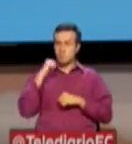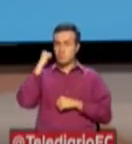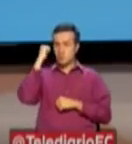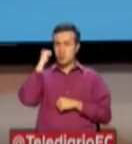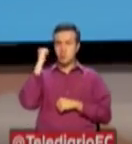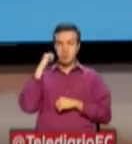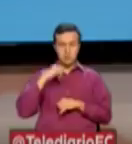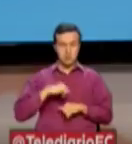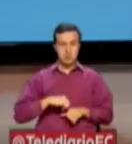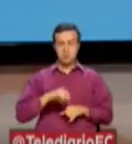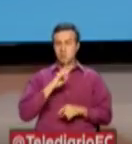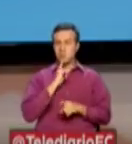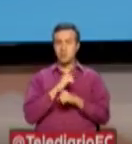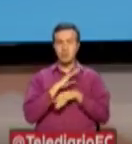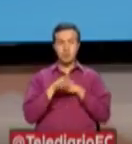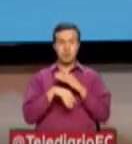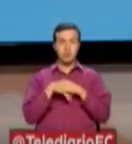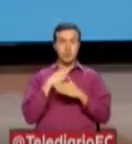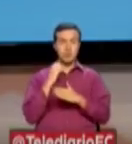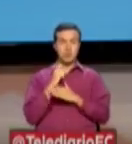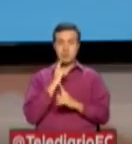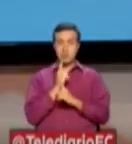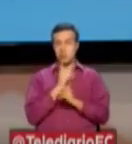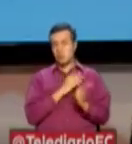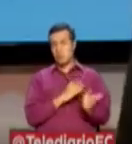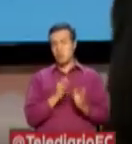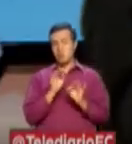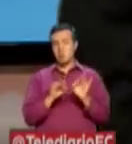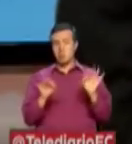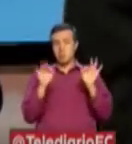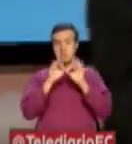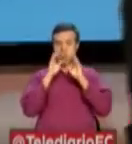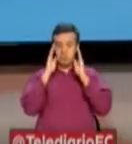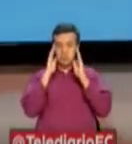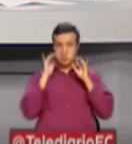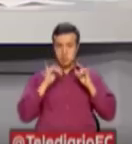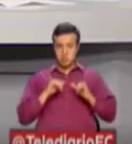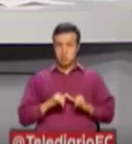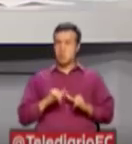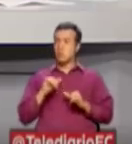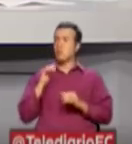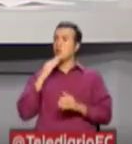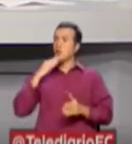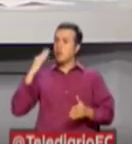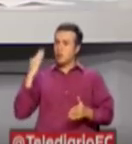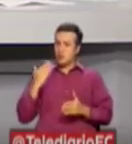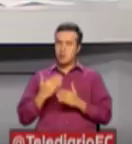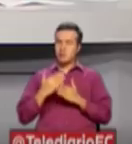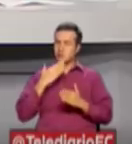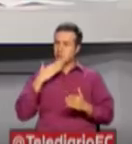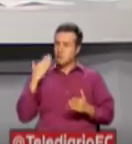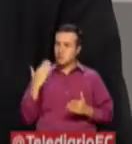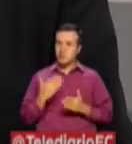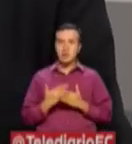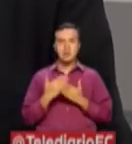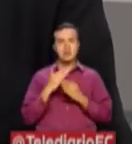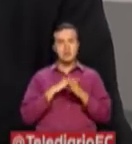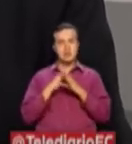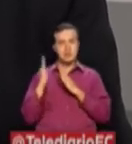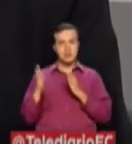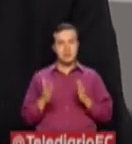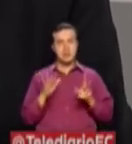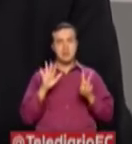el derecho a la defensa que tienen todos los ecuatorianos muy pobres es necesario que nosotros escuchemos y gracias votemos le agradece por aceptar la invitación